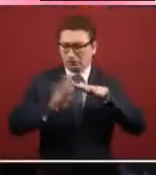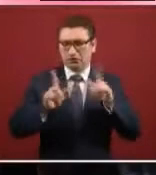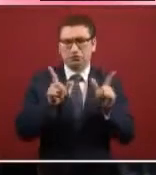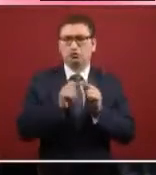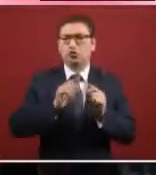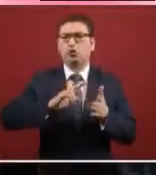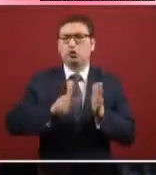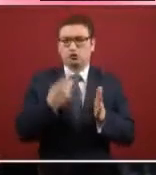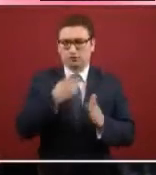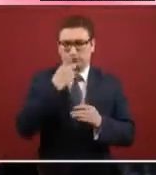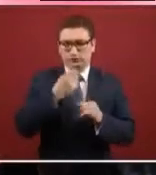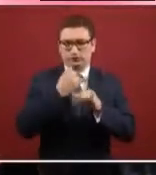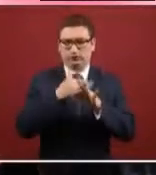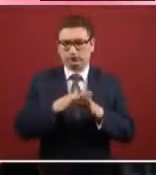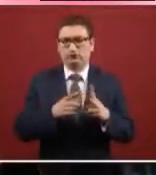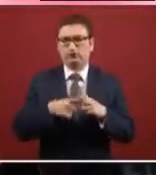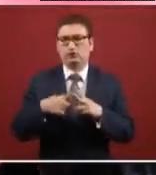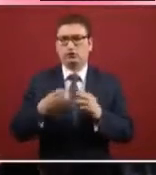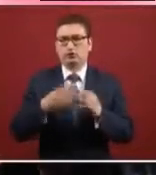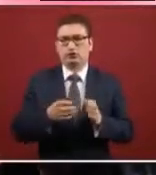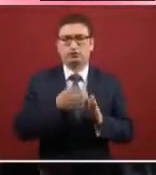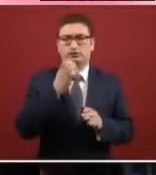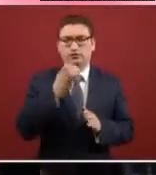reitero las cifras.